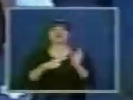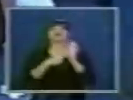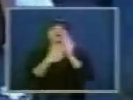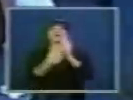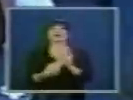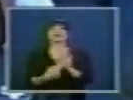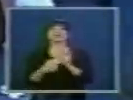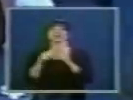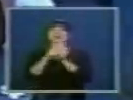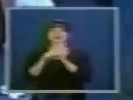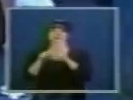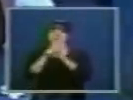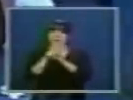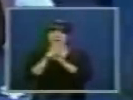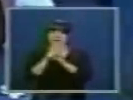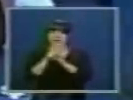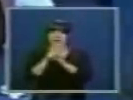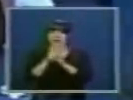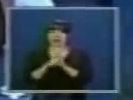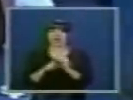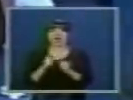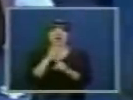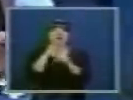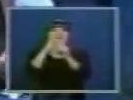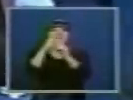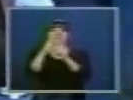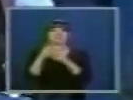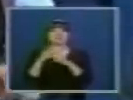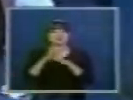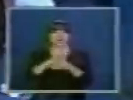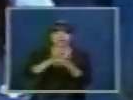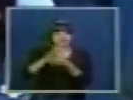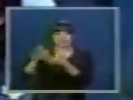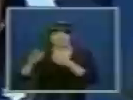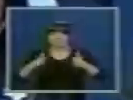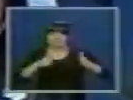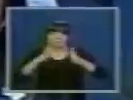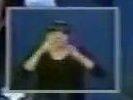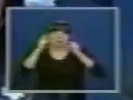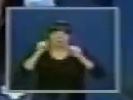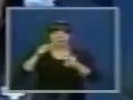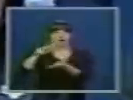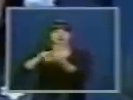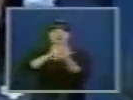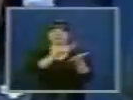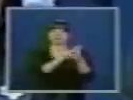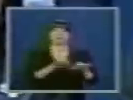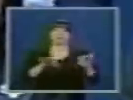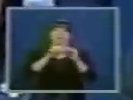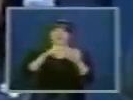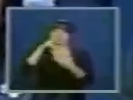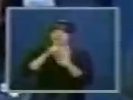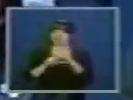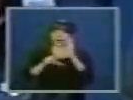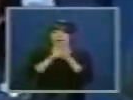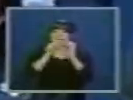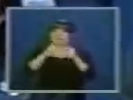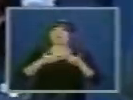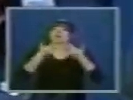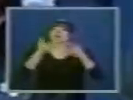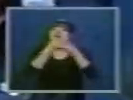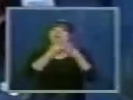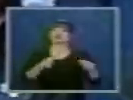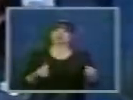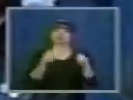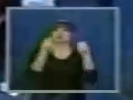representados en la Asamblea Legislativa, con el fin de allanar el camino para la aprobación de importantes proyectos de ley que puedan dar solución a muchos